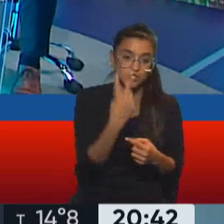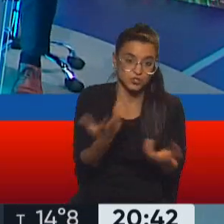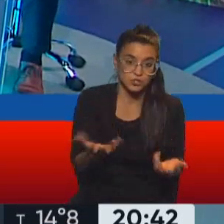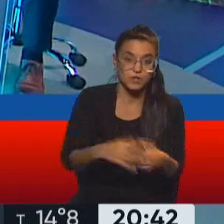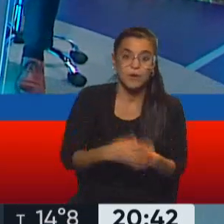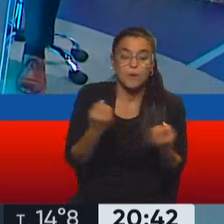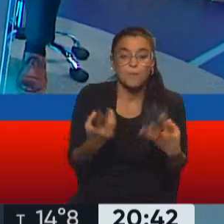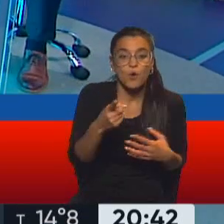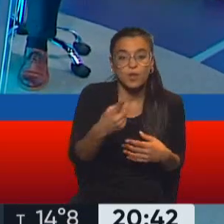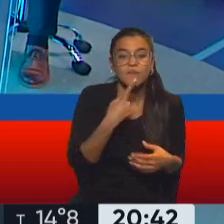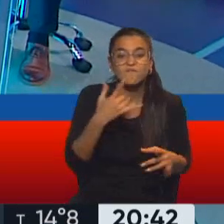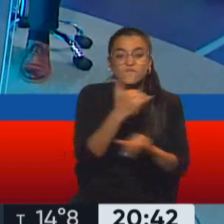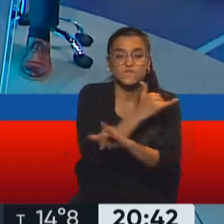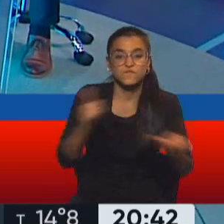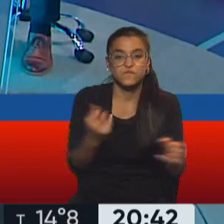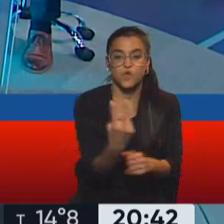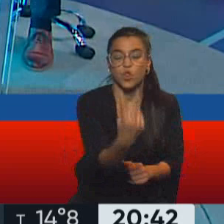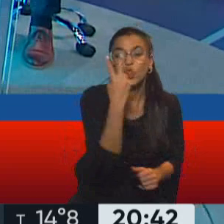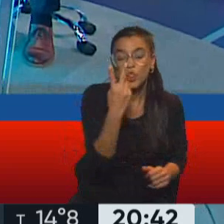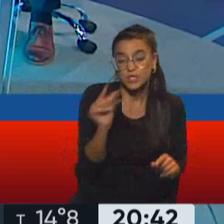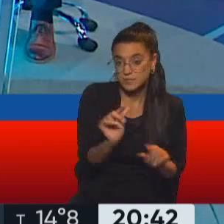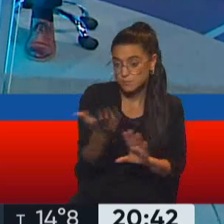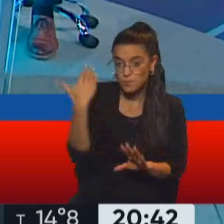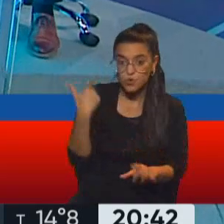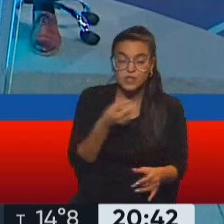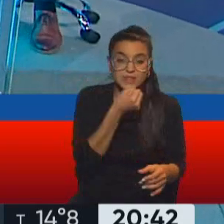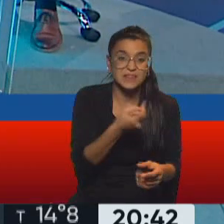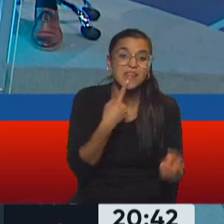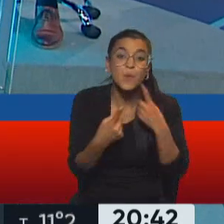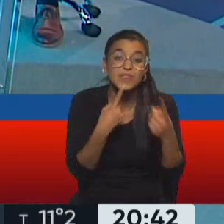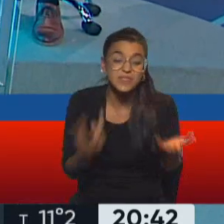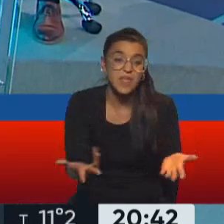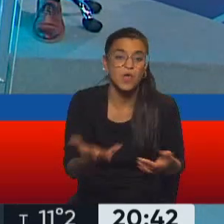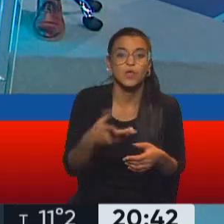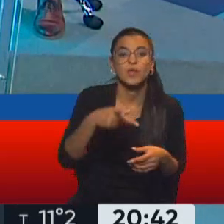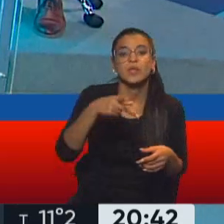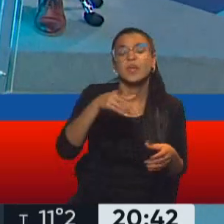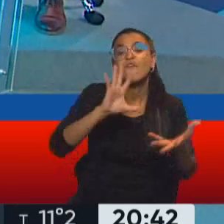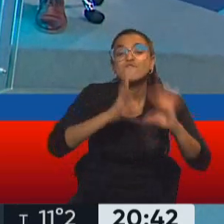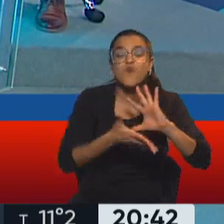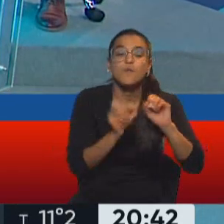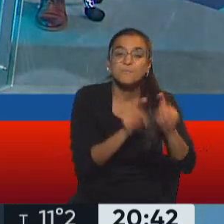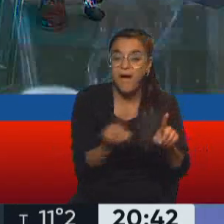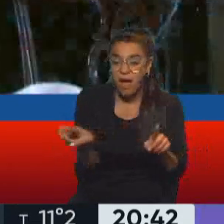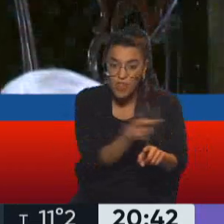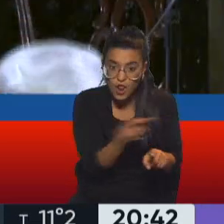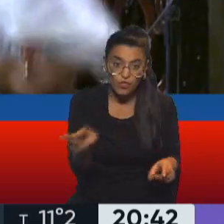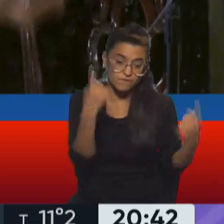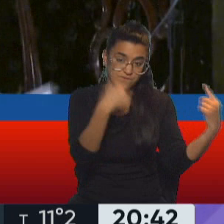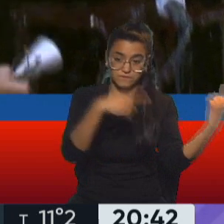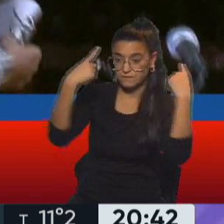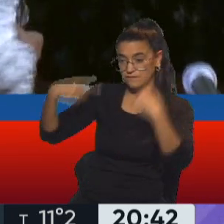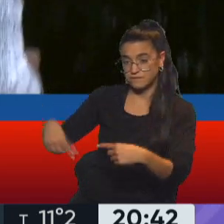Porque salieron en el informe los 2 recientes entrevistados. La técnica que utilizó con ambos ha sido